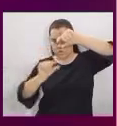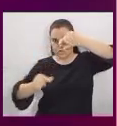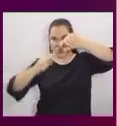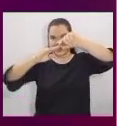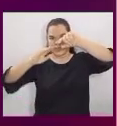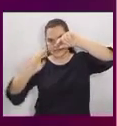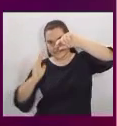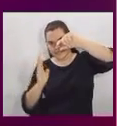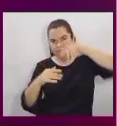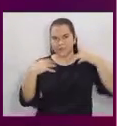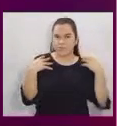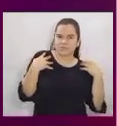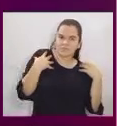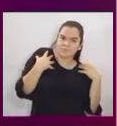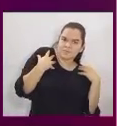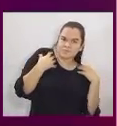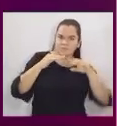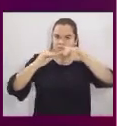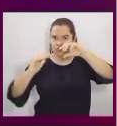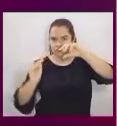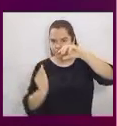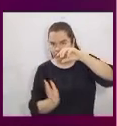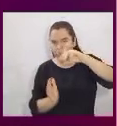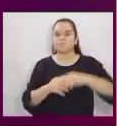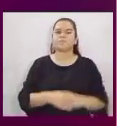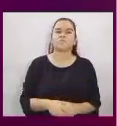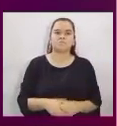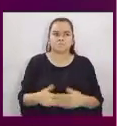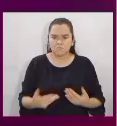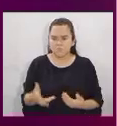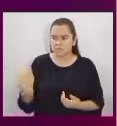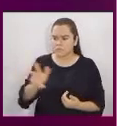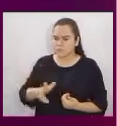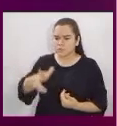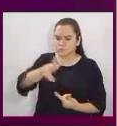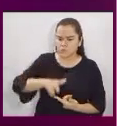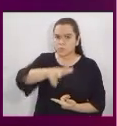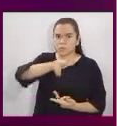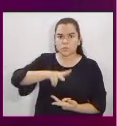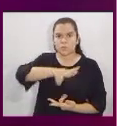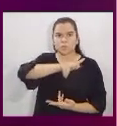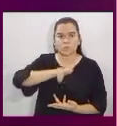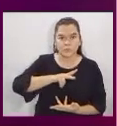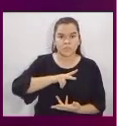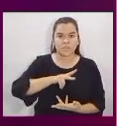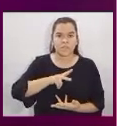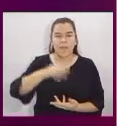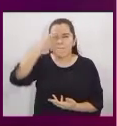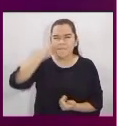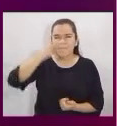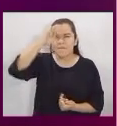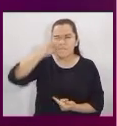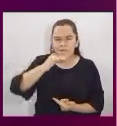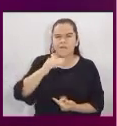vertebral sufría de una escoliosis bastante marcada. Todas estas cosas se fueron dando